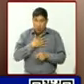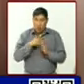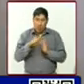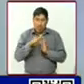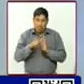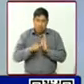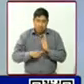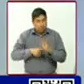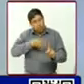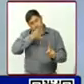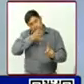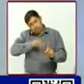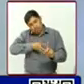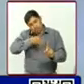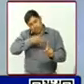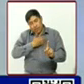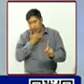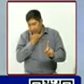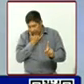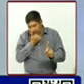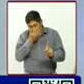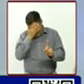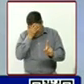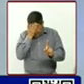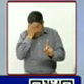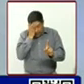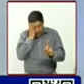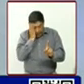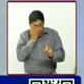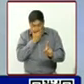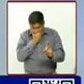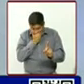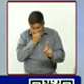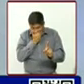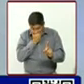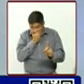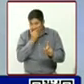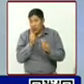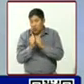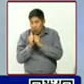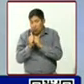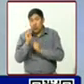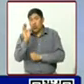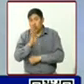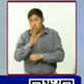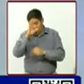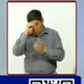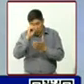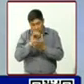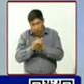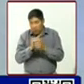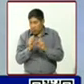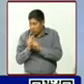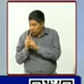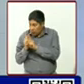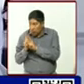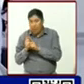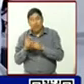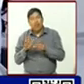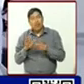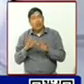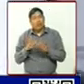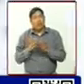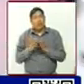ha sido un seguimiento, como has visto, venía aquí con el señor, iba a un lado u otro y tengo que decir que es otra cosa estar